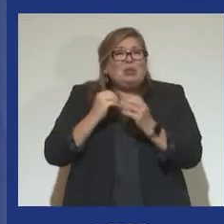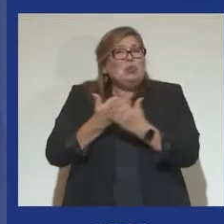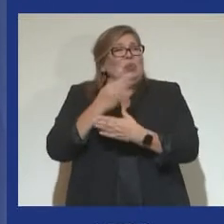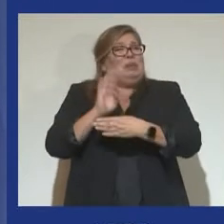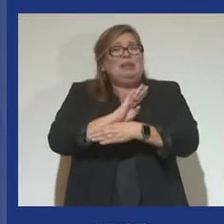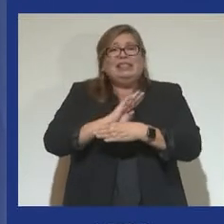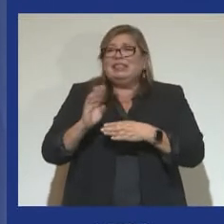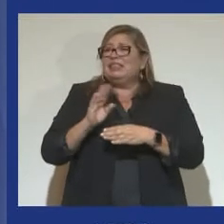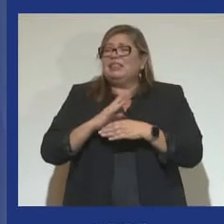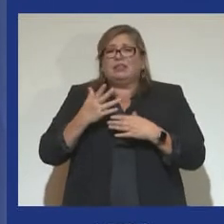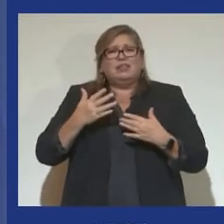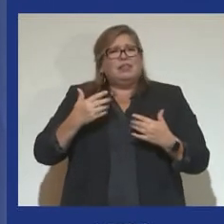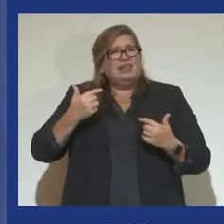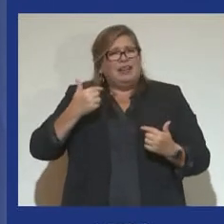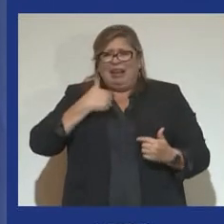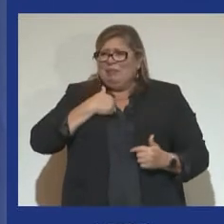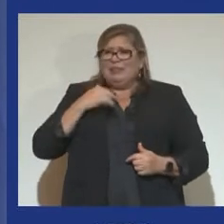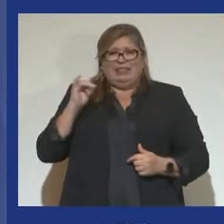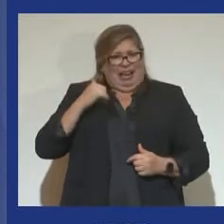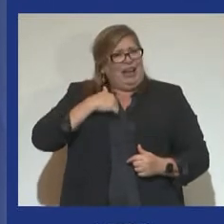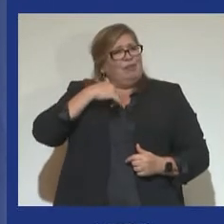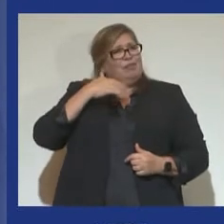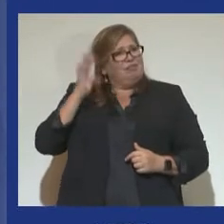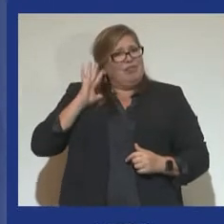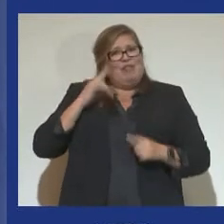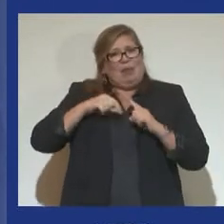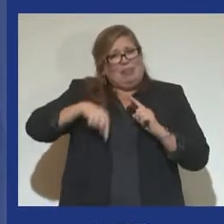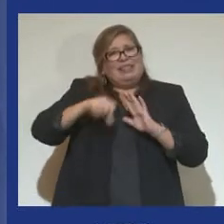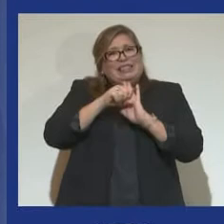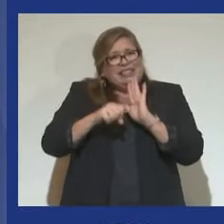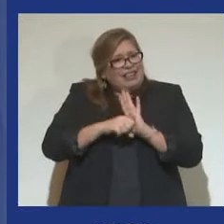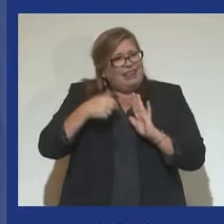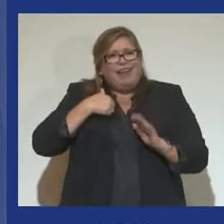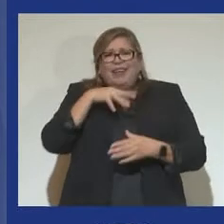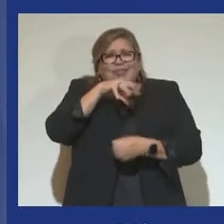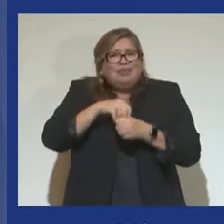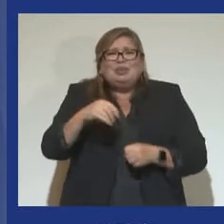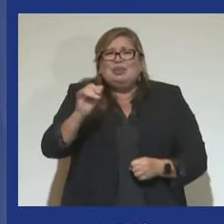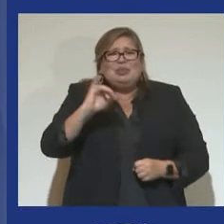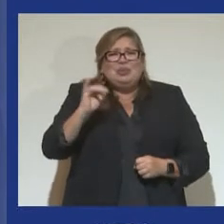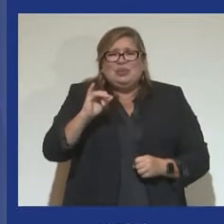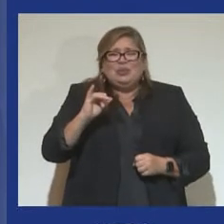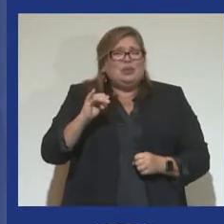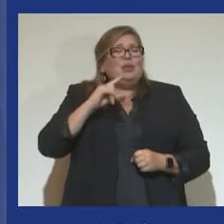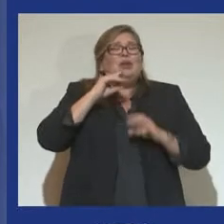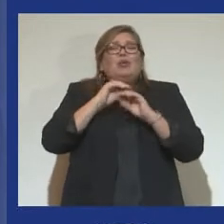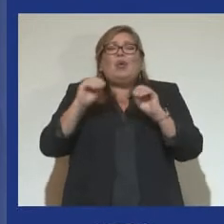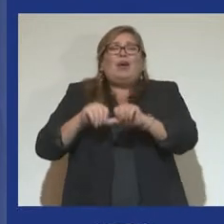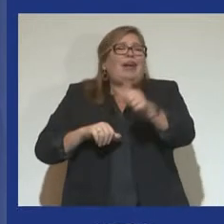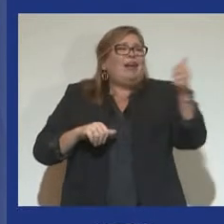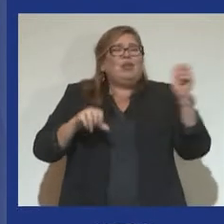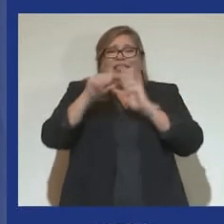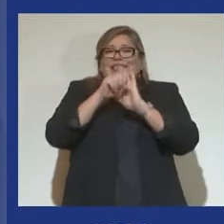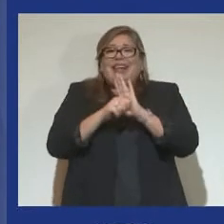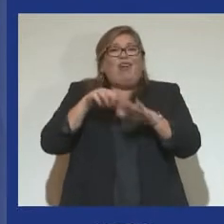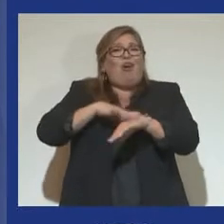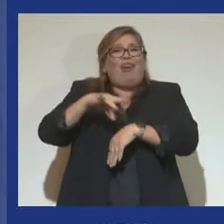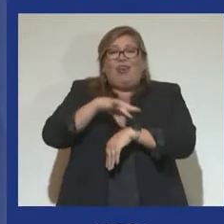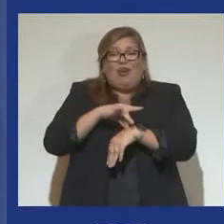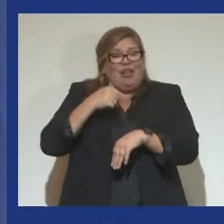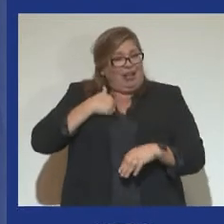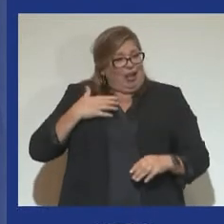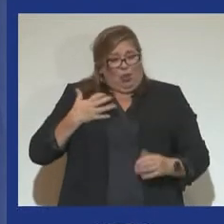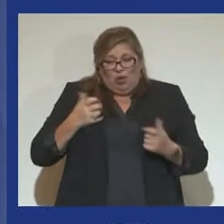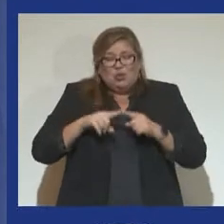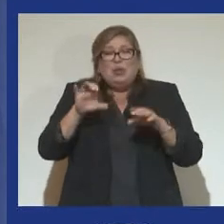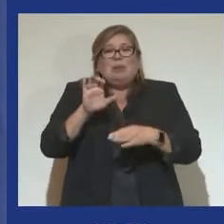yo soy el beneficiario de este estado y todo lo que me ha proporcionado no hay ningún estado en el planeta en